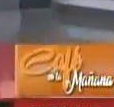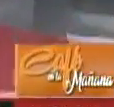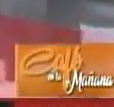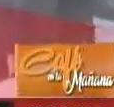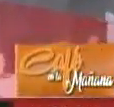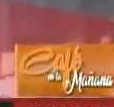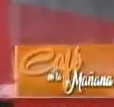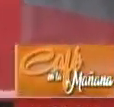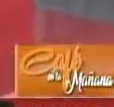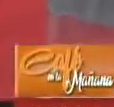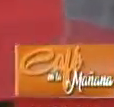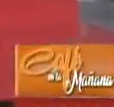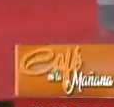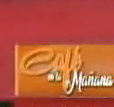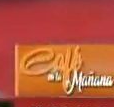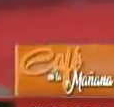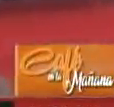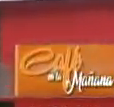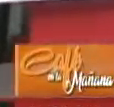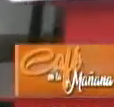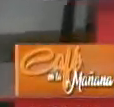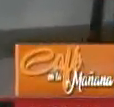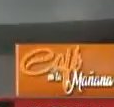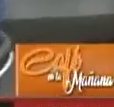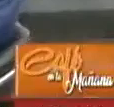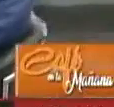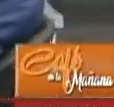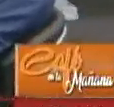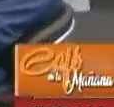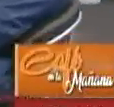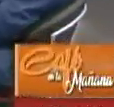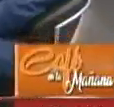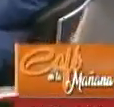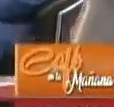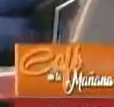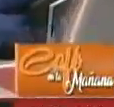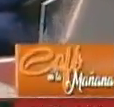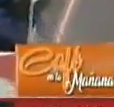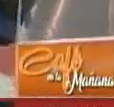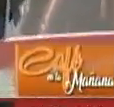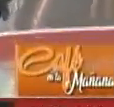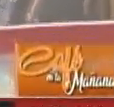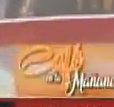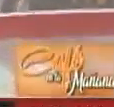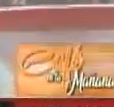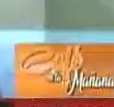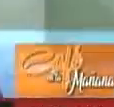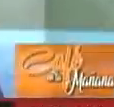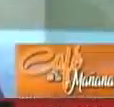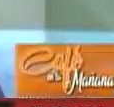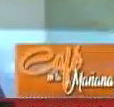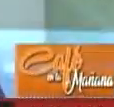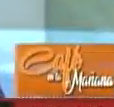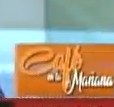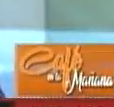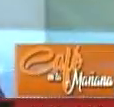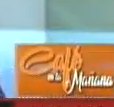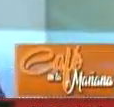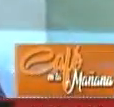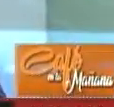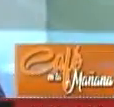tanta necesidad de quedarse Citgo, la ultraderecha, quedarse consigo? Bueno, eso lo ha analizado nuestro querido invitado de hoy. Ya nos acompaña William